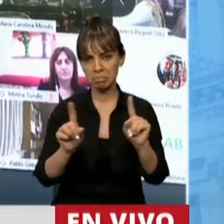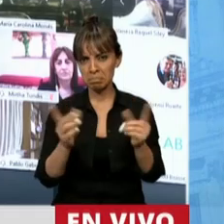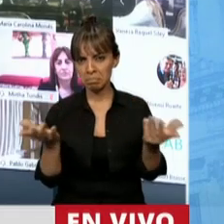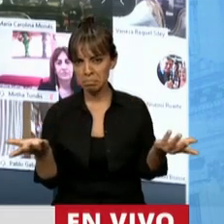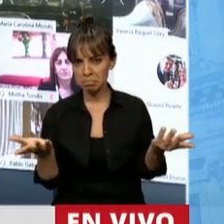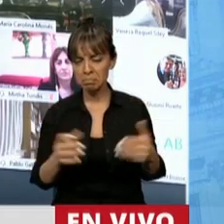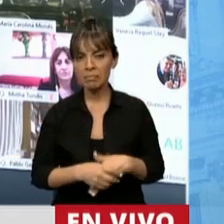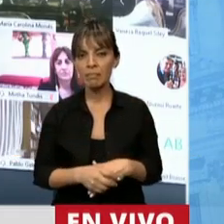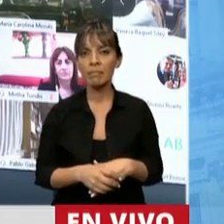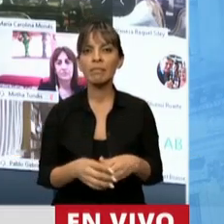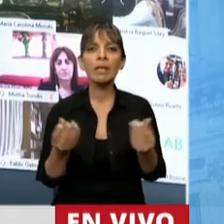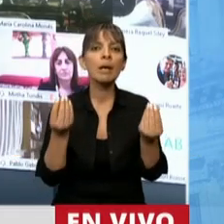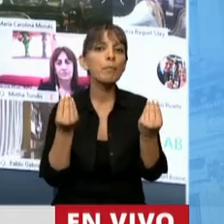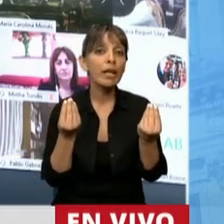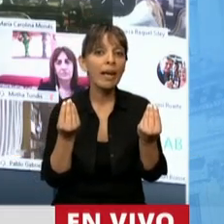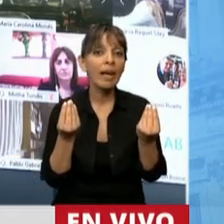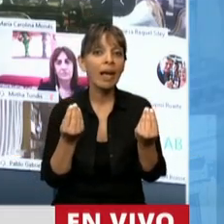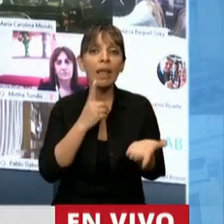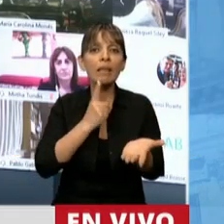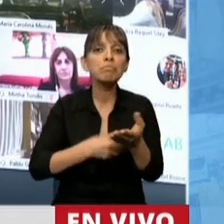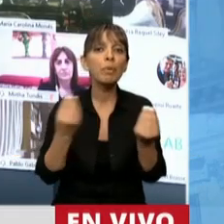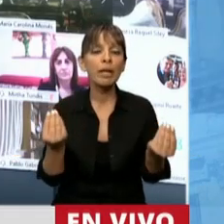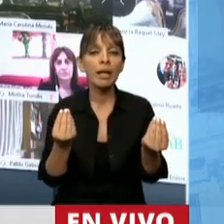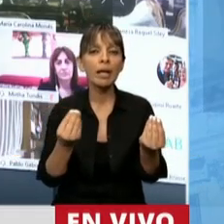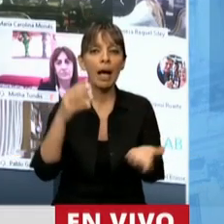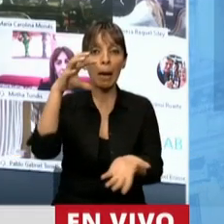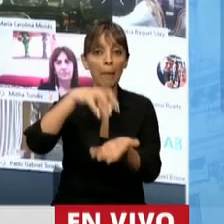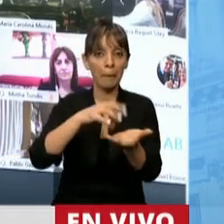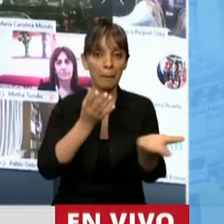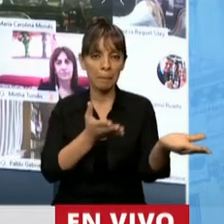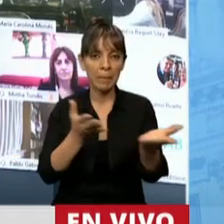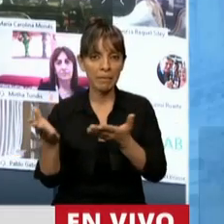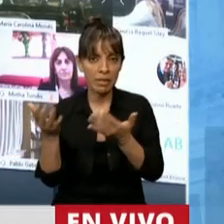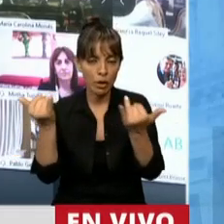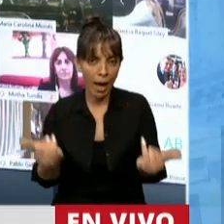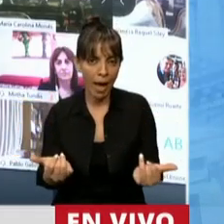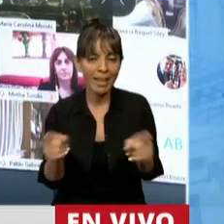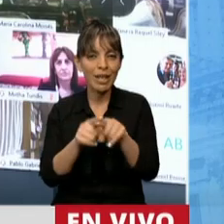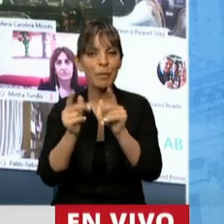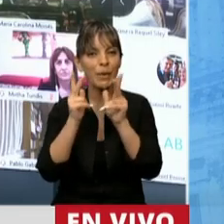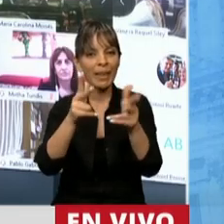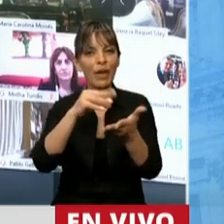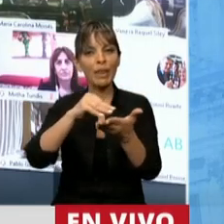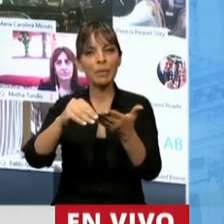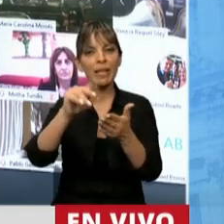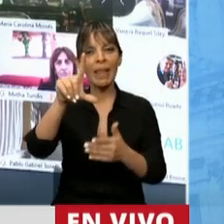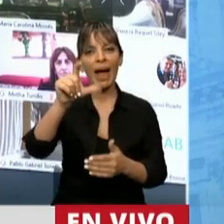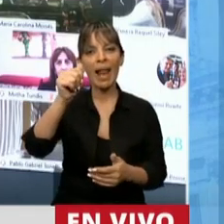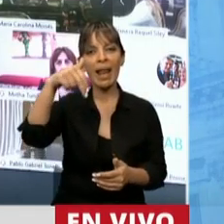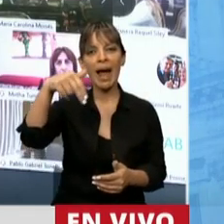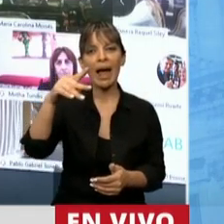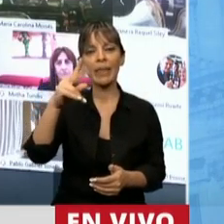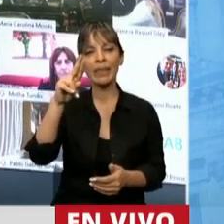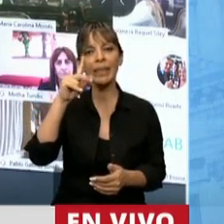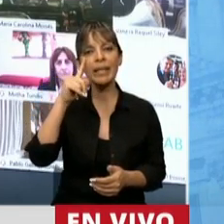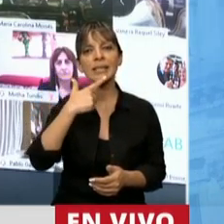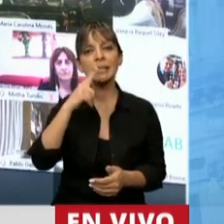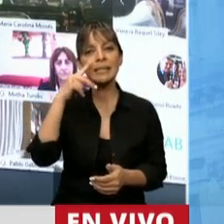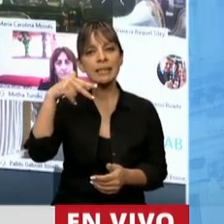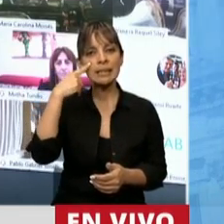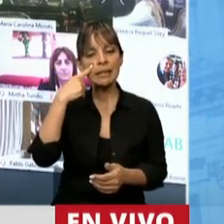¿Por qué? Porque hay beneficios, como dijo la diputada Landricini, que es la inversión que